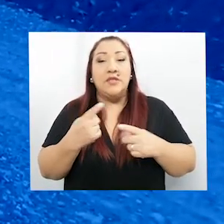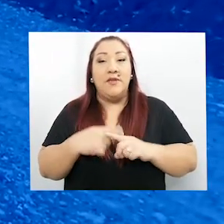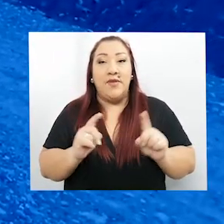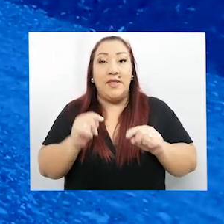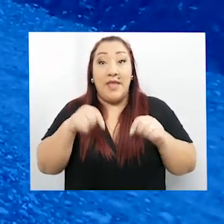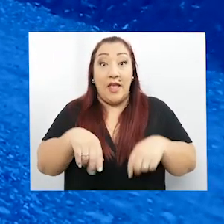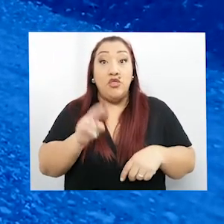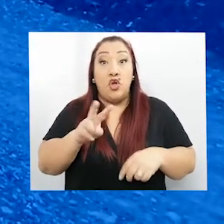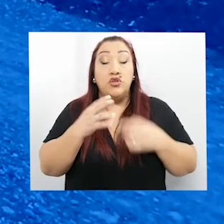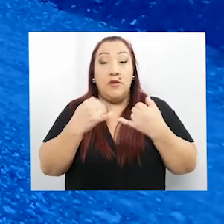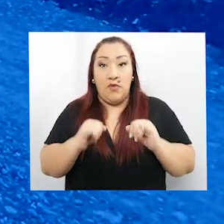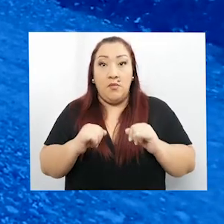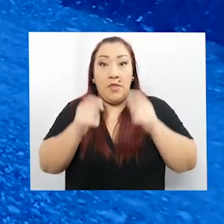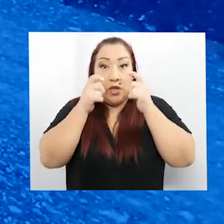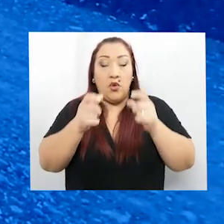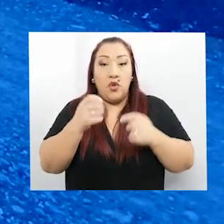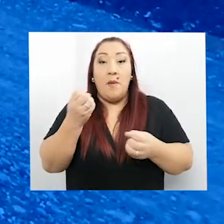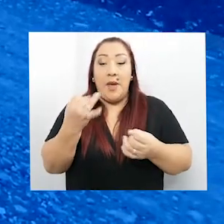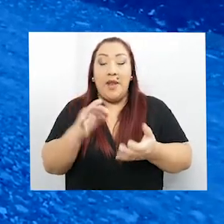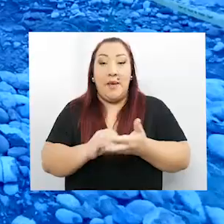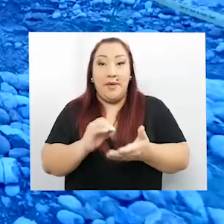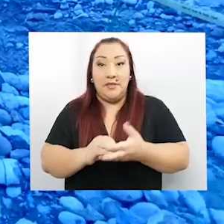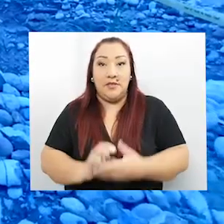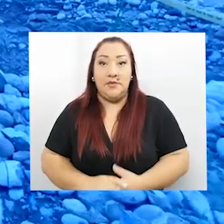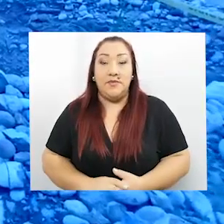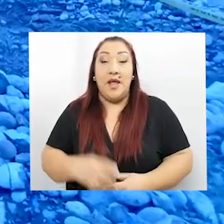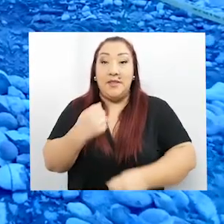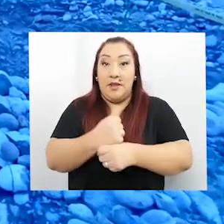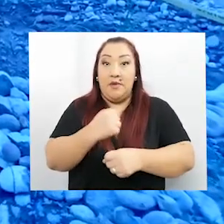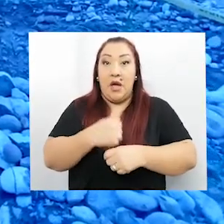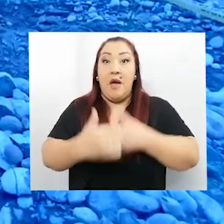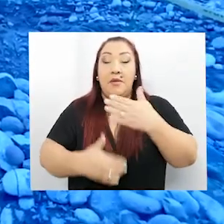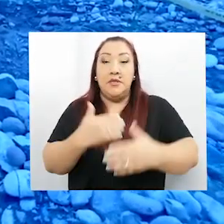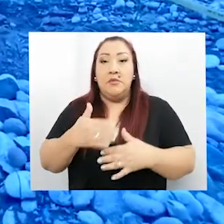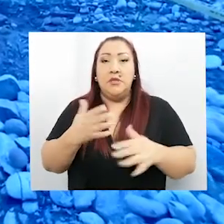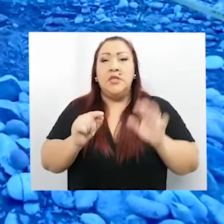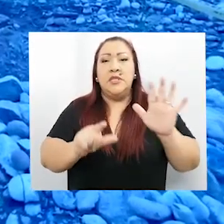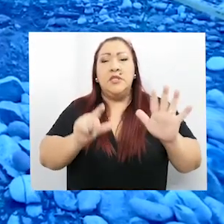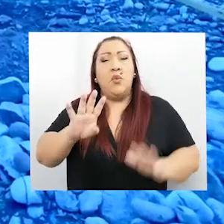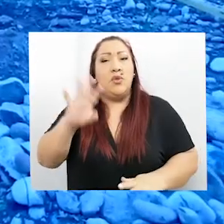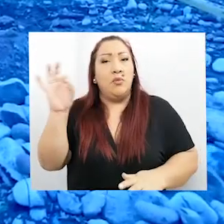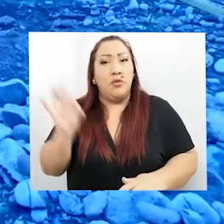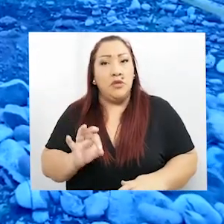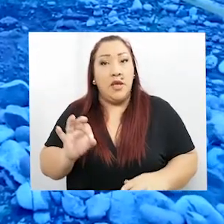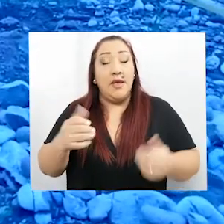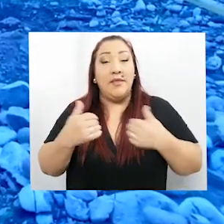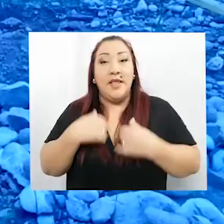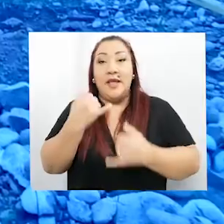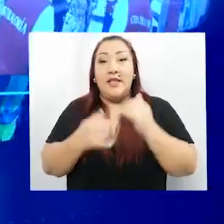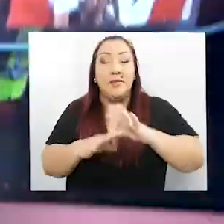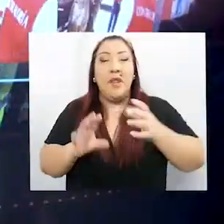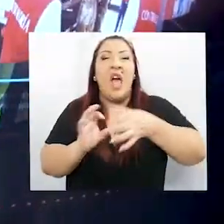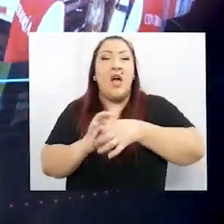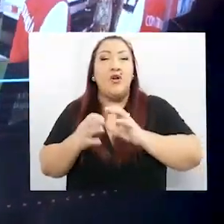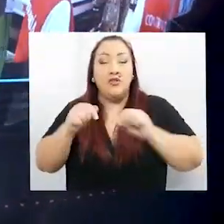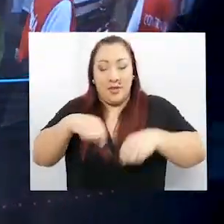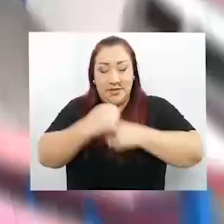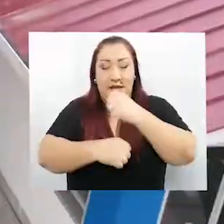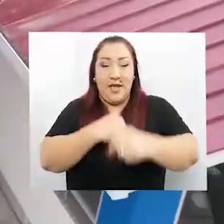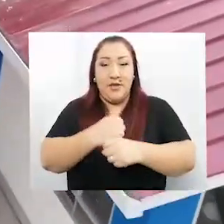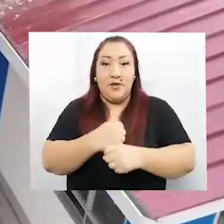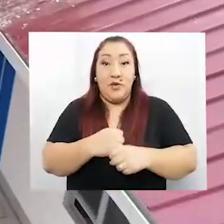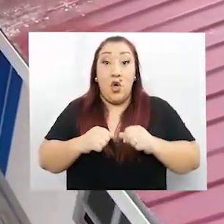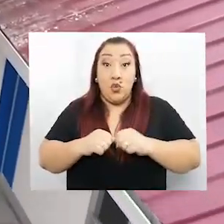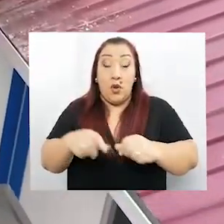adversas en dos informes de control concurrente. La obra tiene un avance del 74% y debe culminar en agosto de este